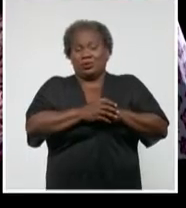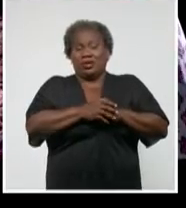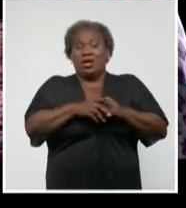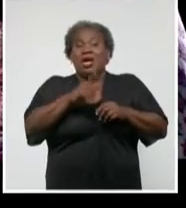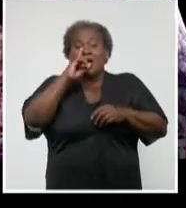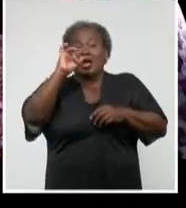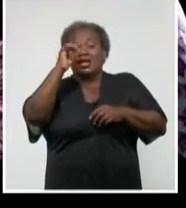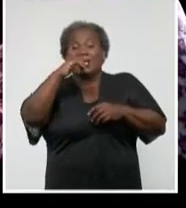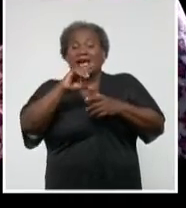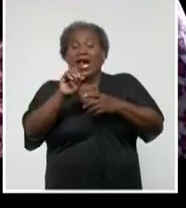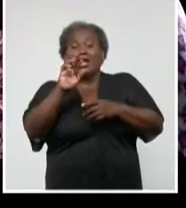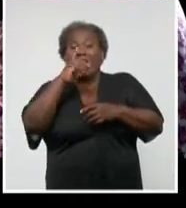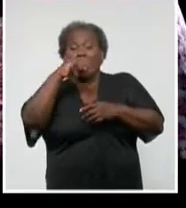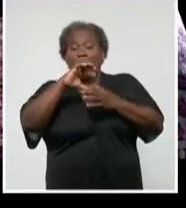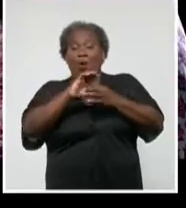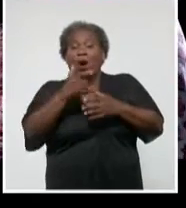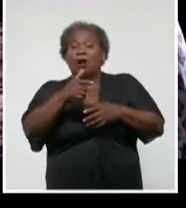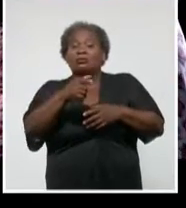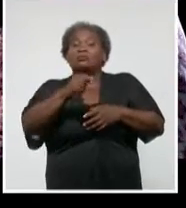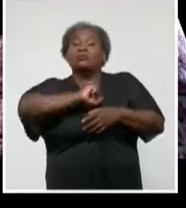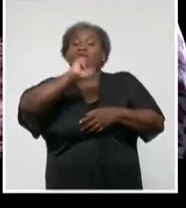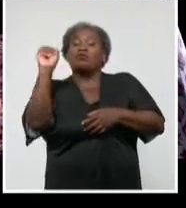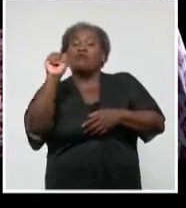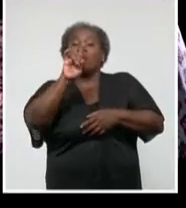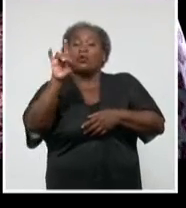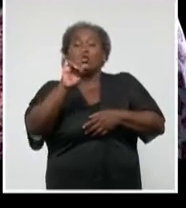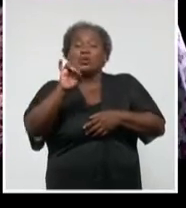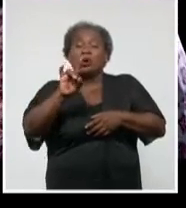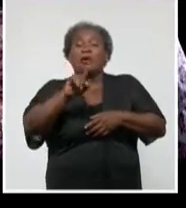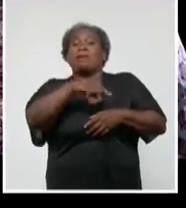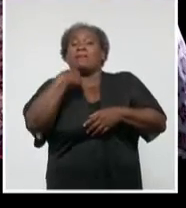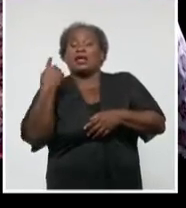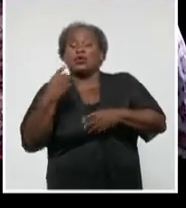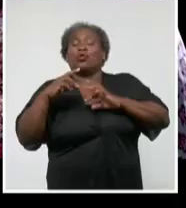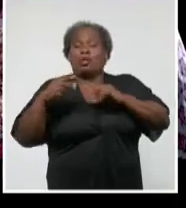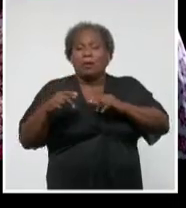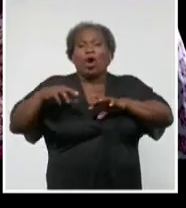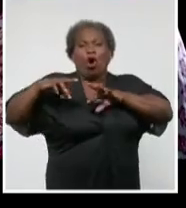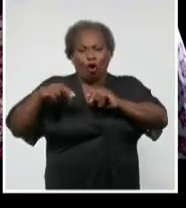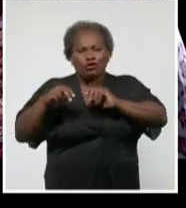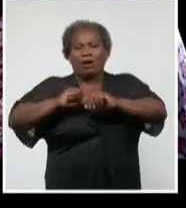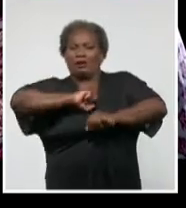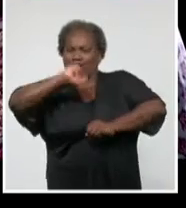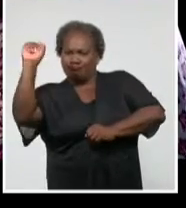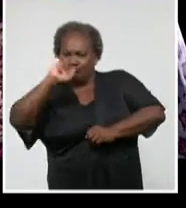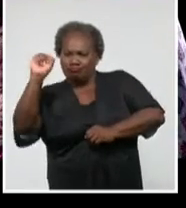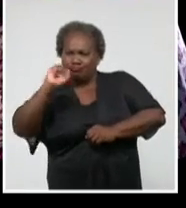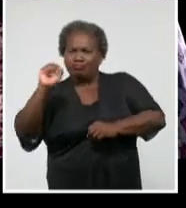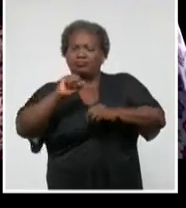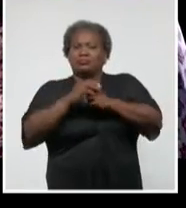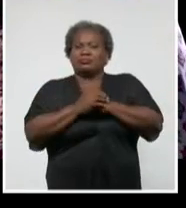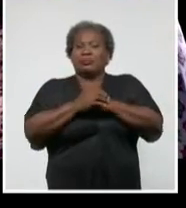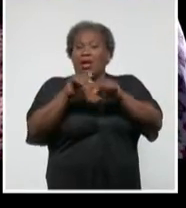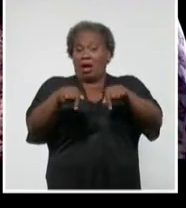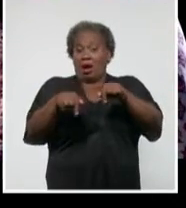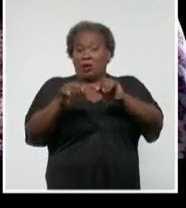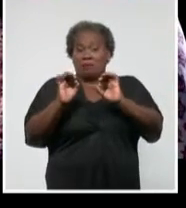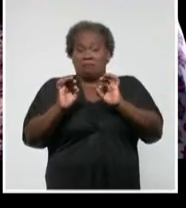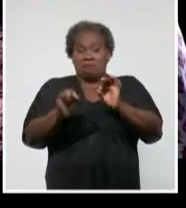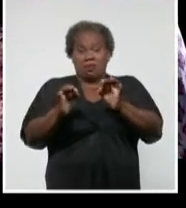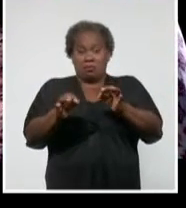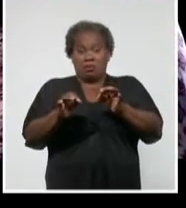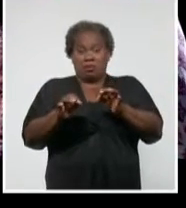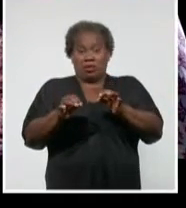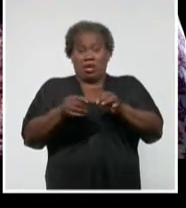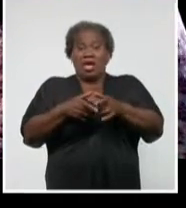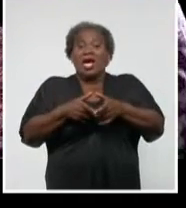en el 79, perdió en el 90 en unas elecciones, retomó el poder después más tarde y ahora mismo, en estos momentos, Nicaragua